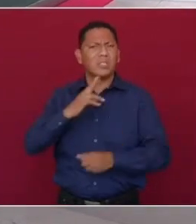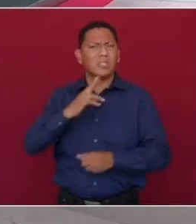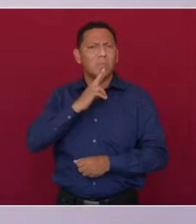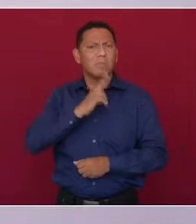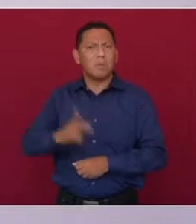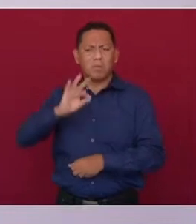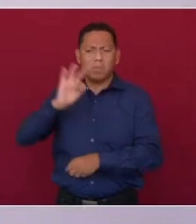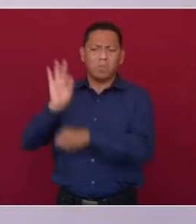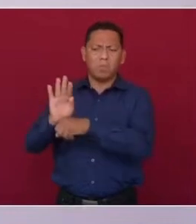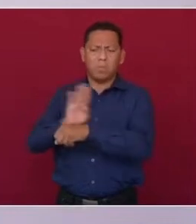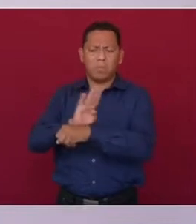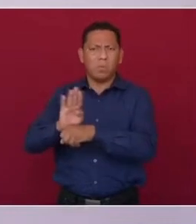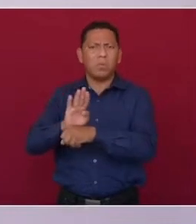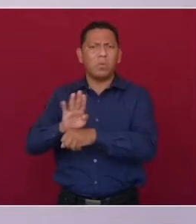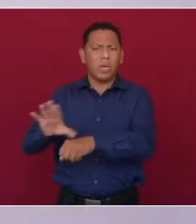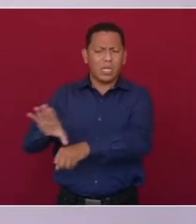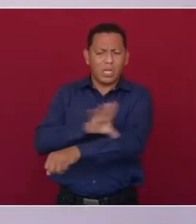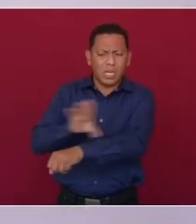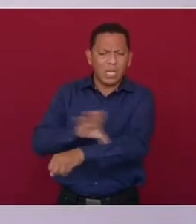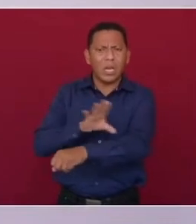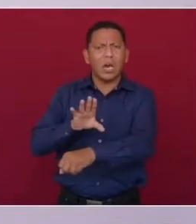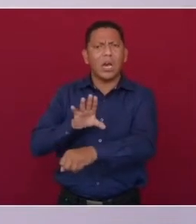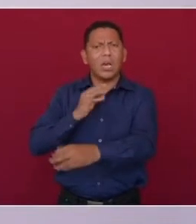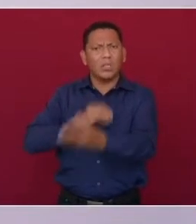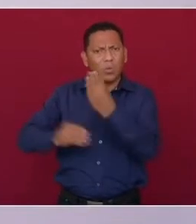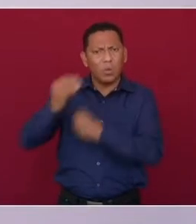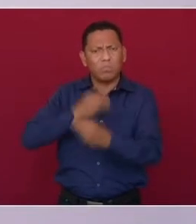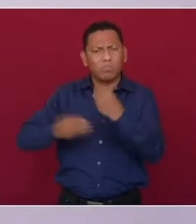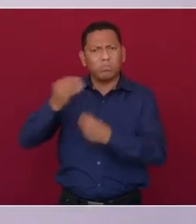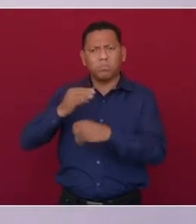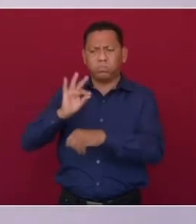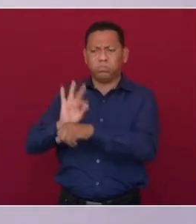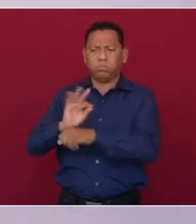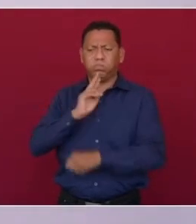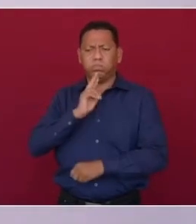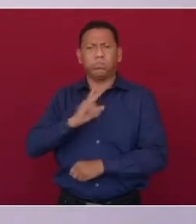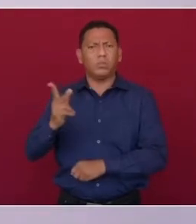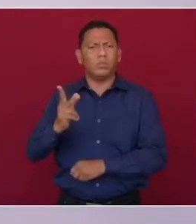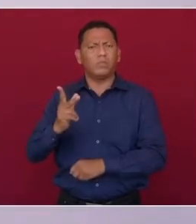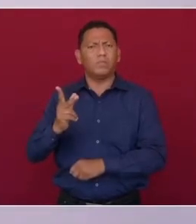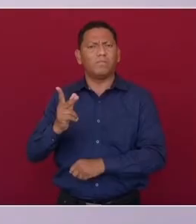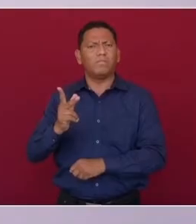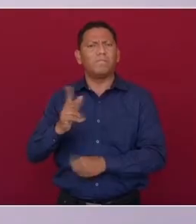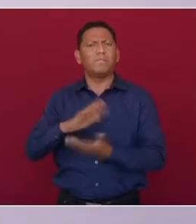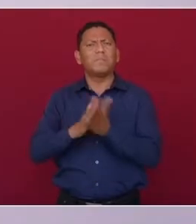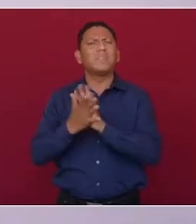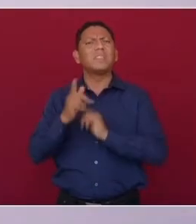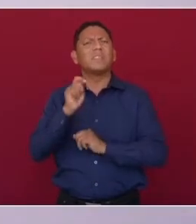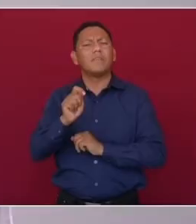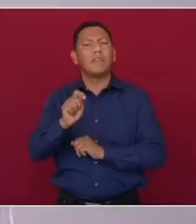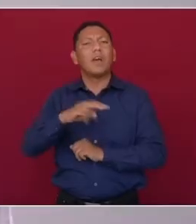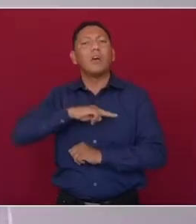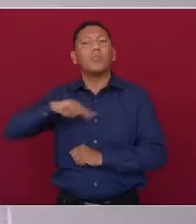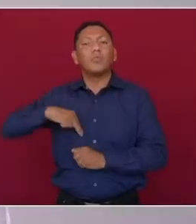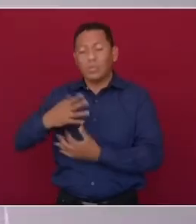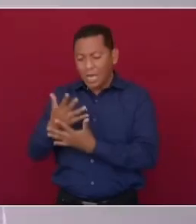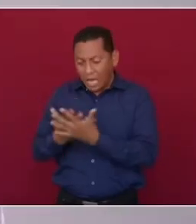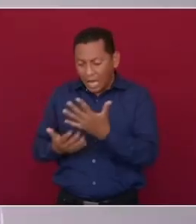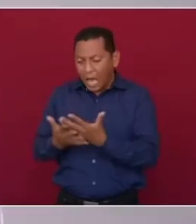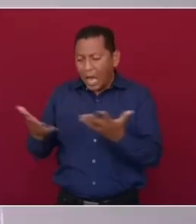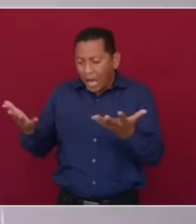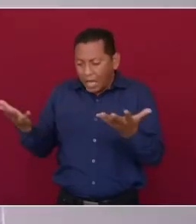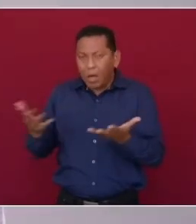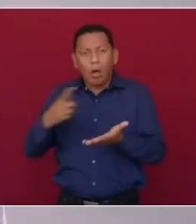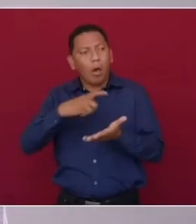autosuficiencia energética y alimentaria. En otras palabras, producir en México lo que